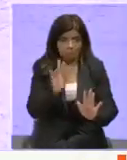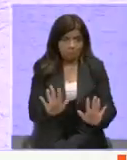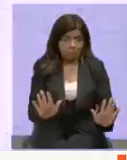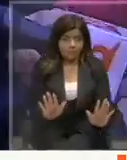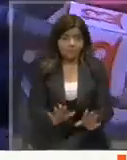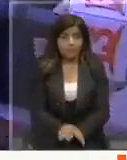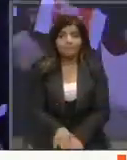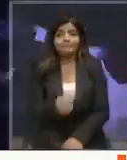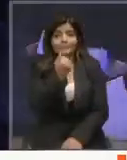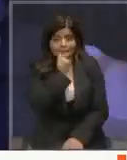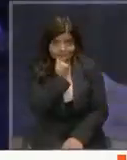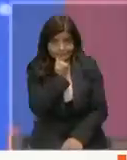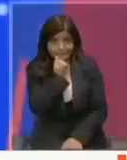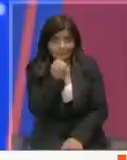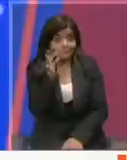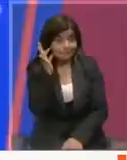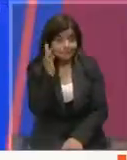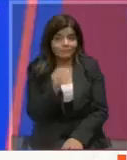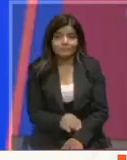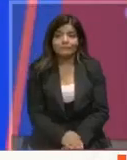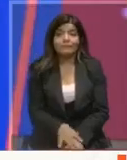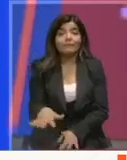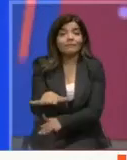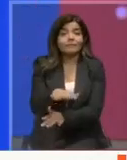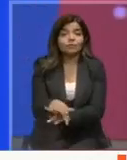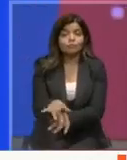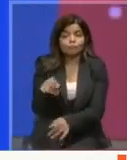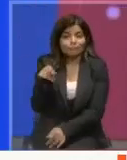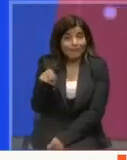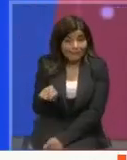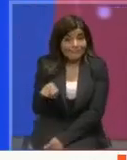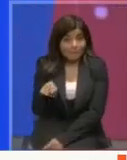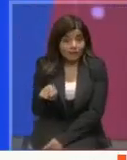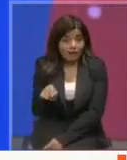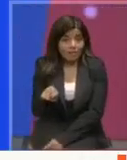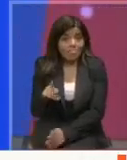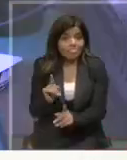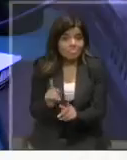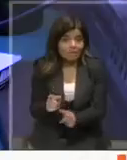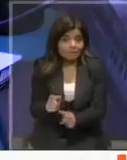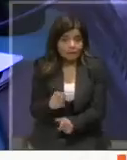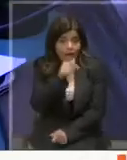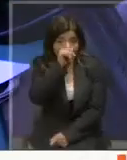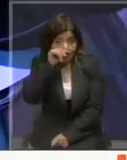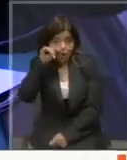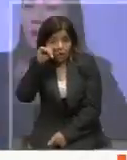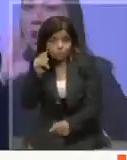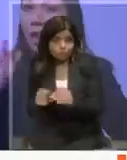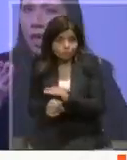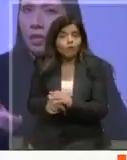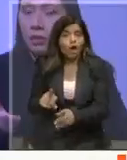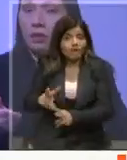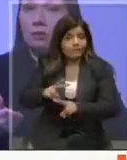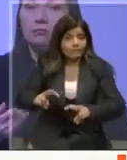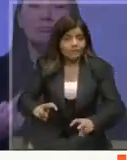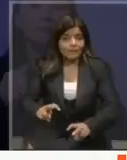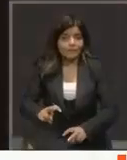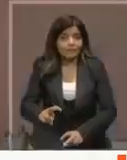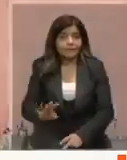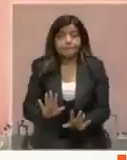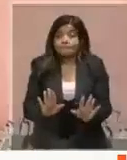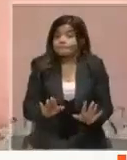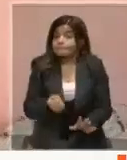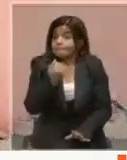me equivoqué casos derechamente que tienen que ser calificado corrupción Caiga quien